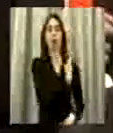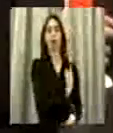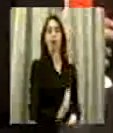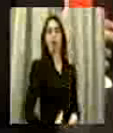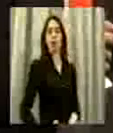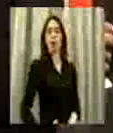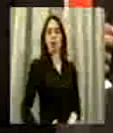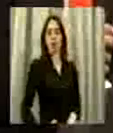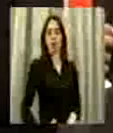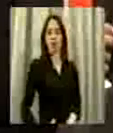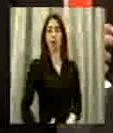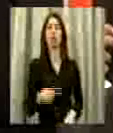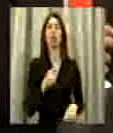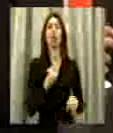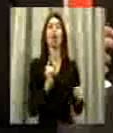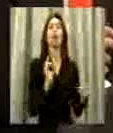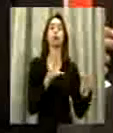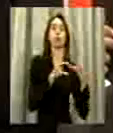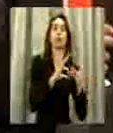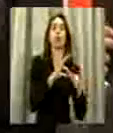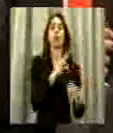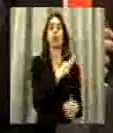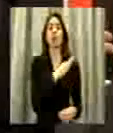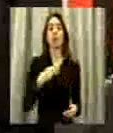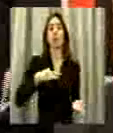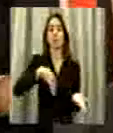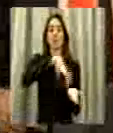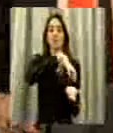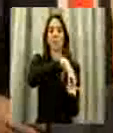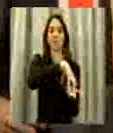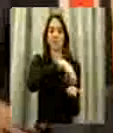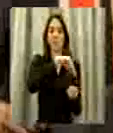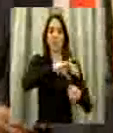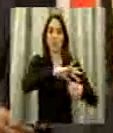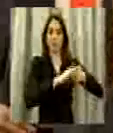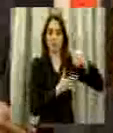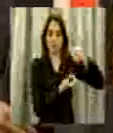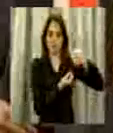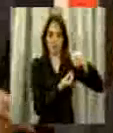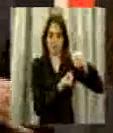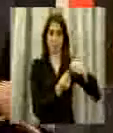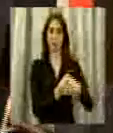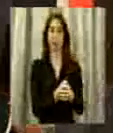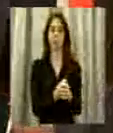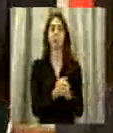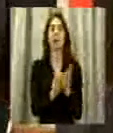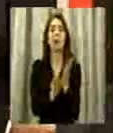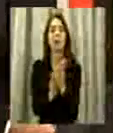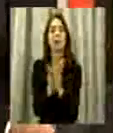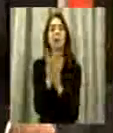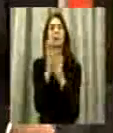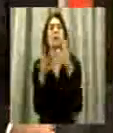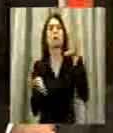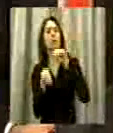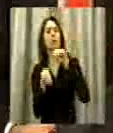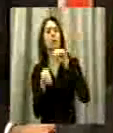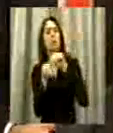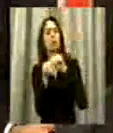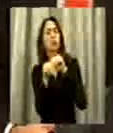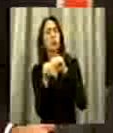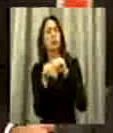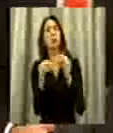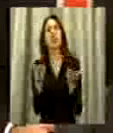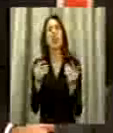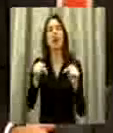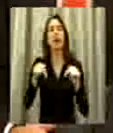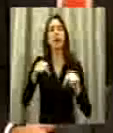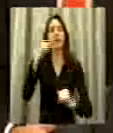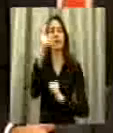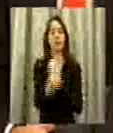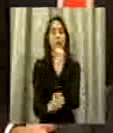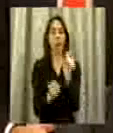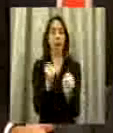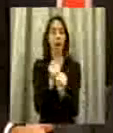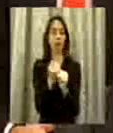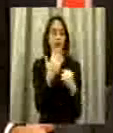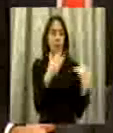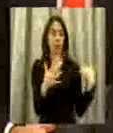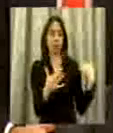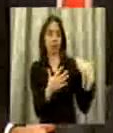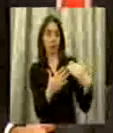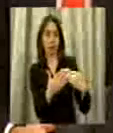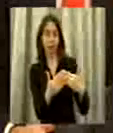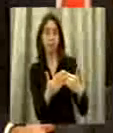través del Ministerio. Tal vez partir por resumir lo que ha sido este año. Este es un año